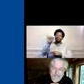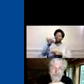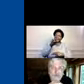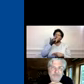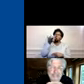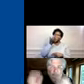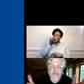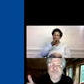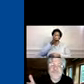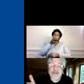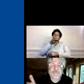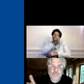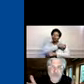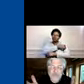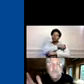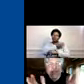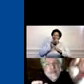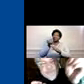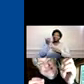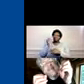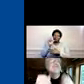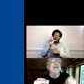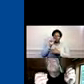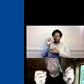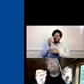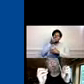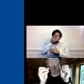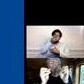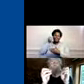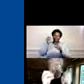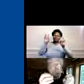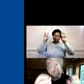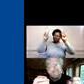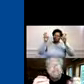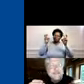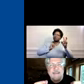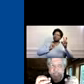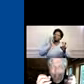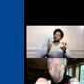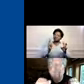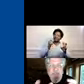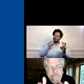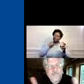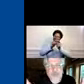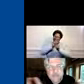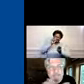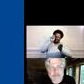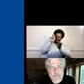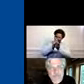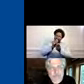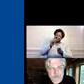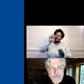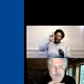Qué palabras poderosas. De hecho, creo yo una cotización más poderosa del año 2020, porque es exactamente